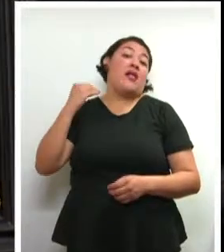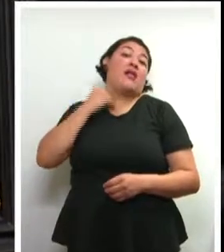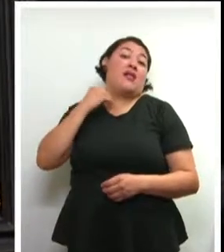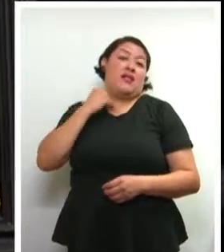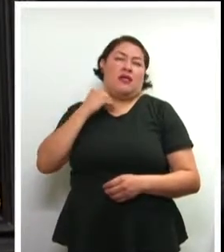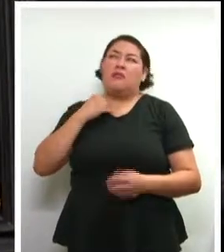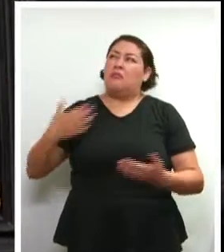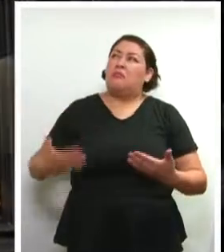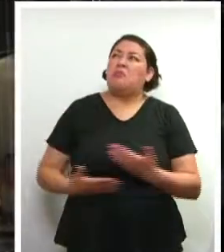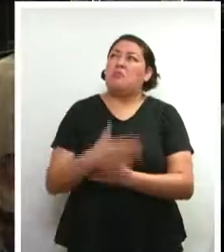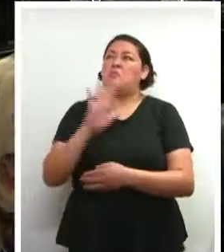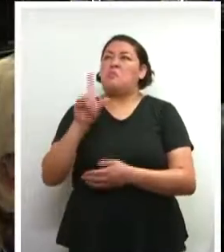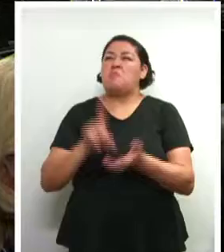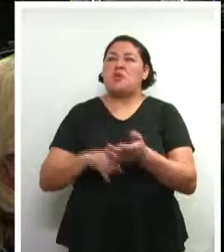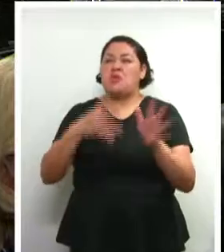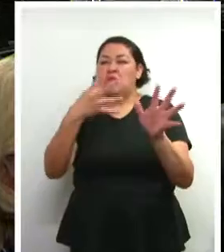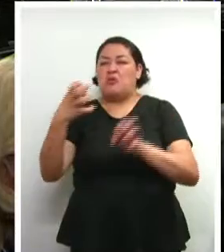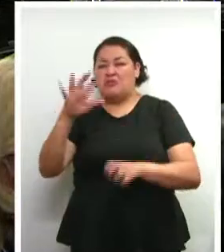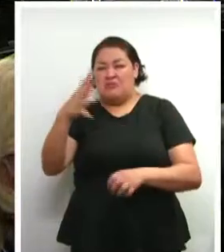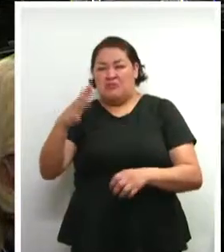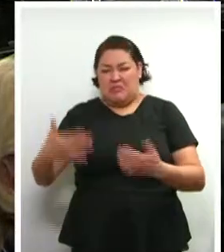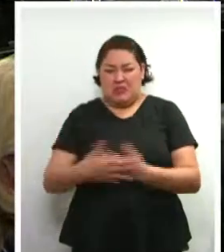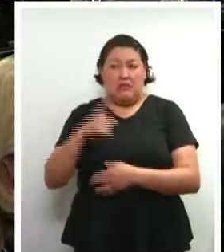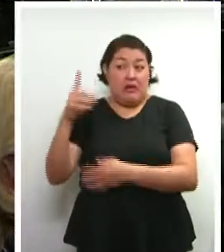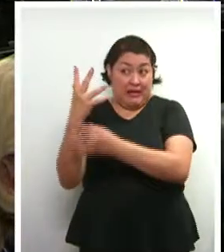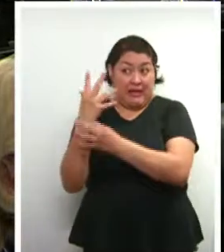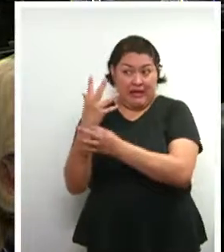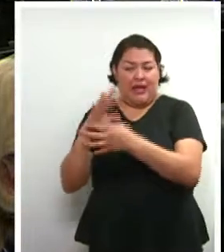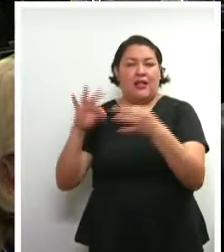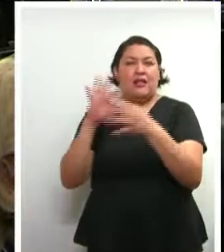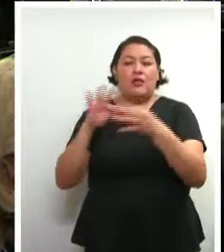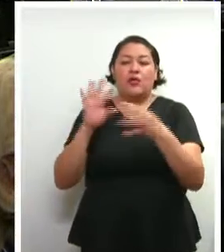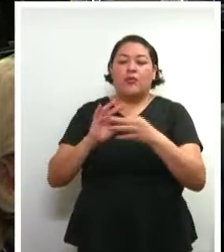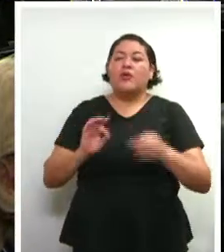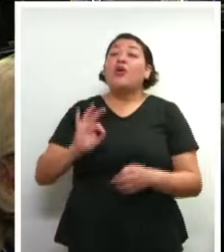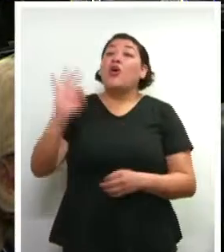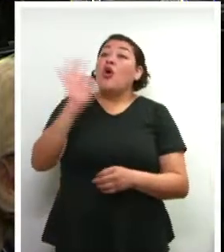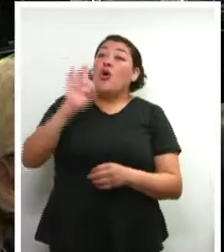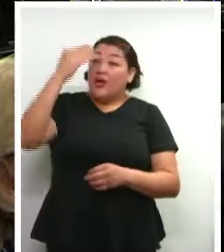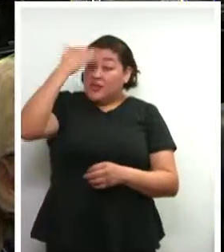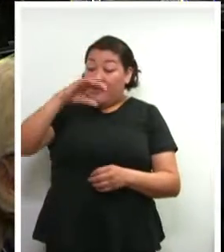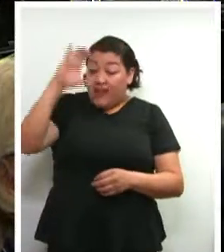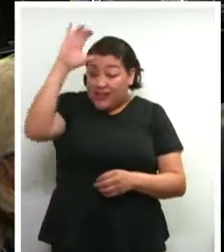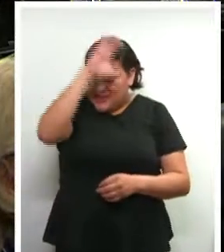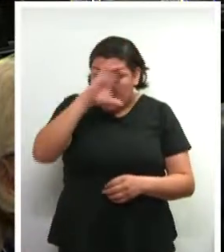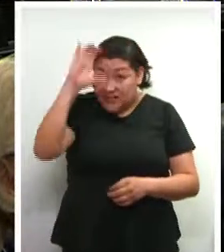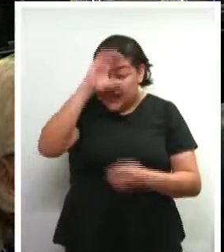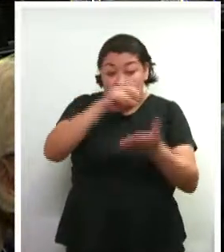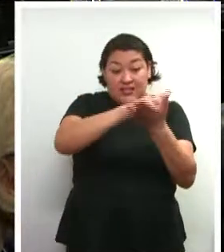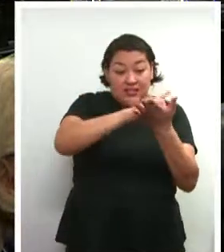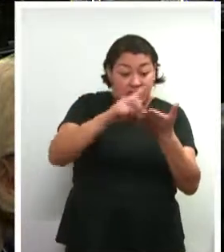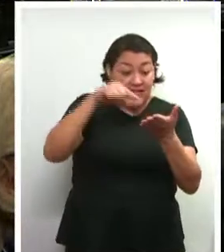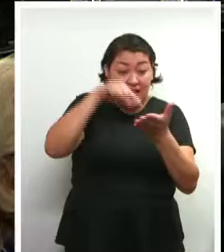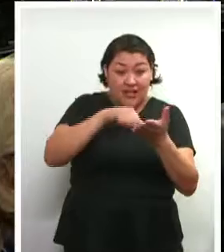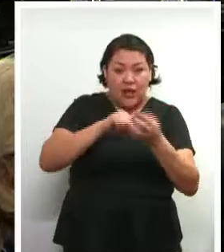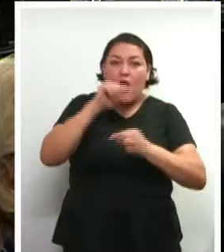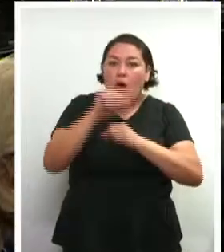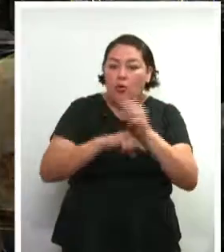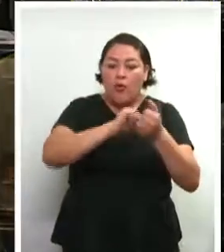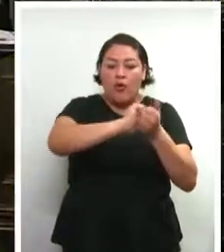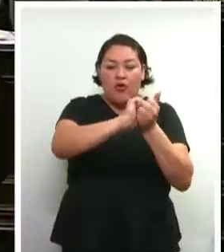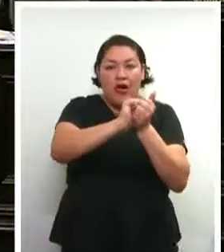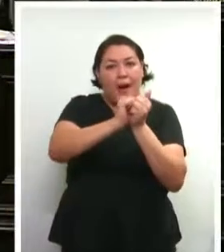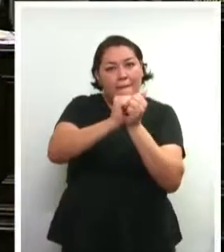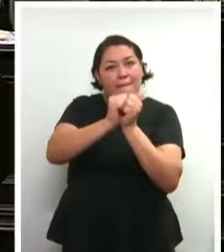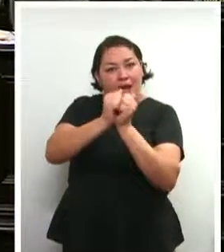a mediados del siglo XIX, dijo: probablemente la ciencia del derecho evolucionará